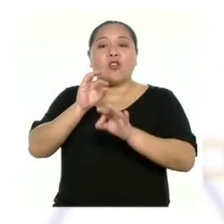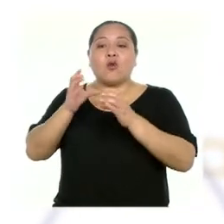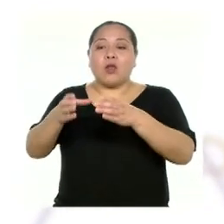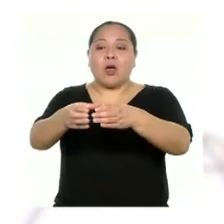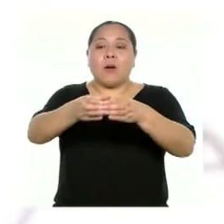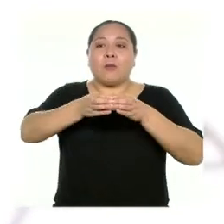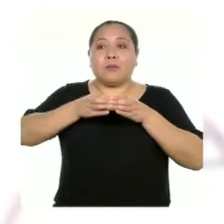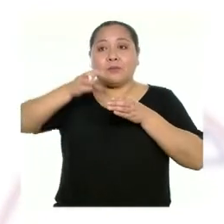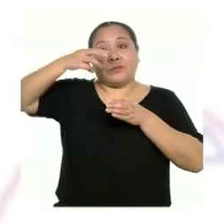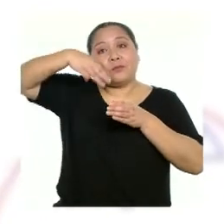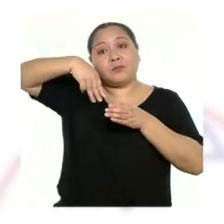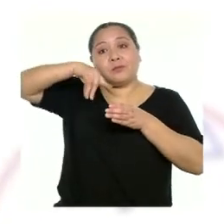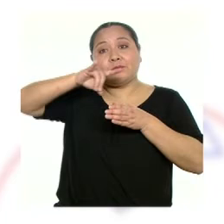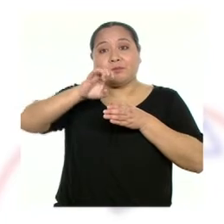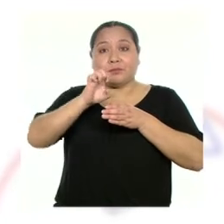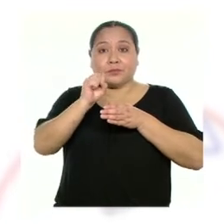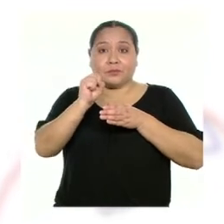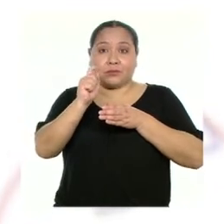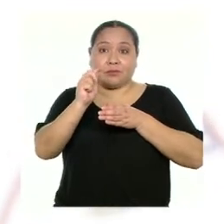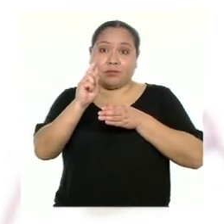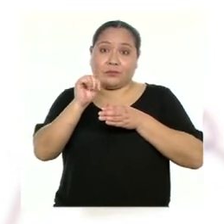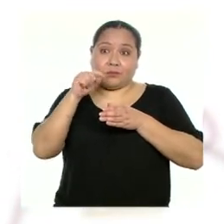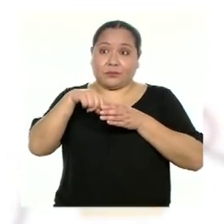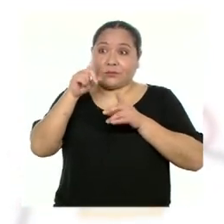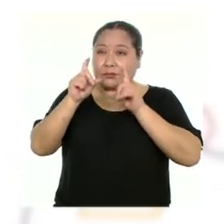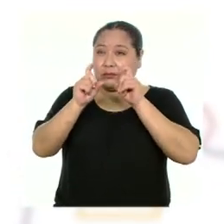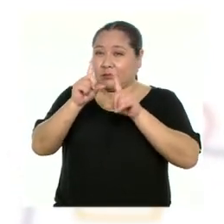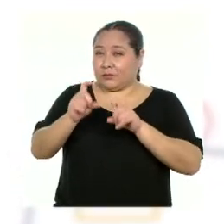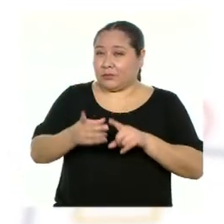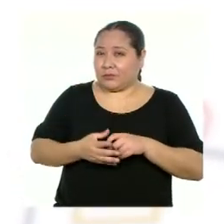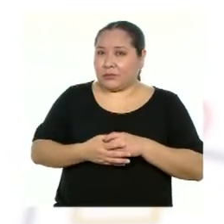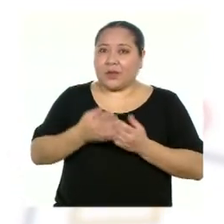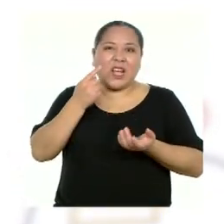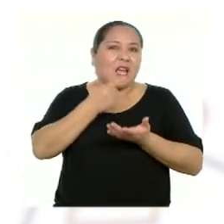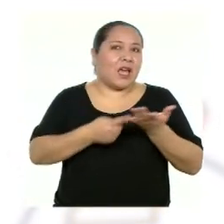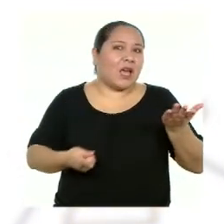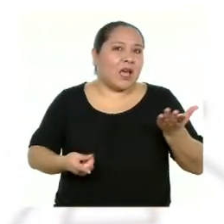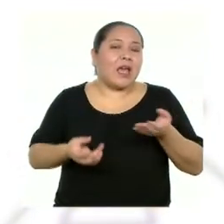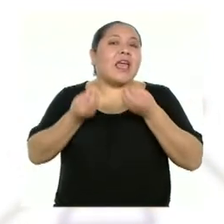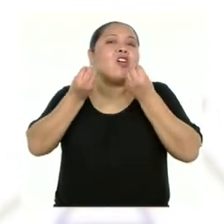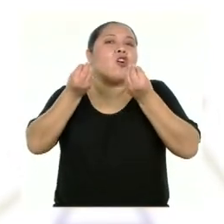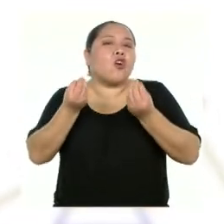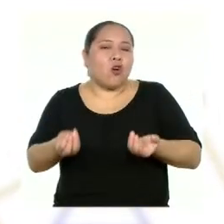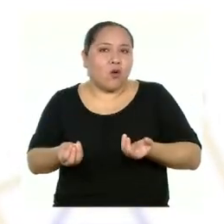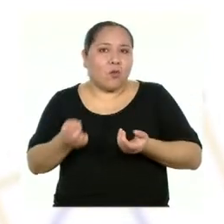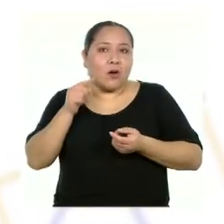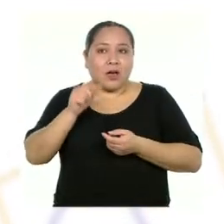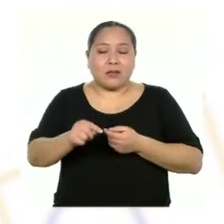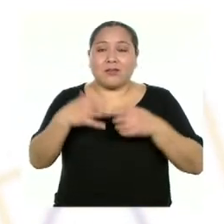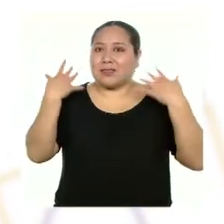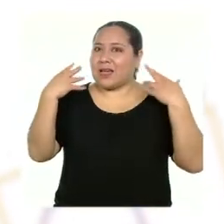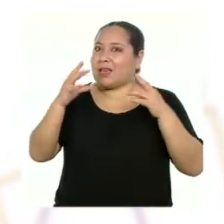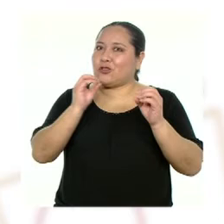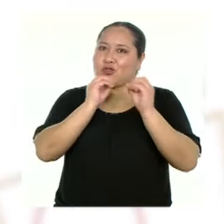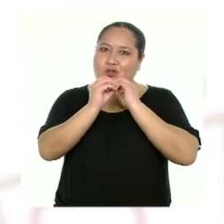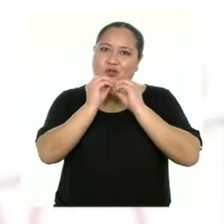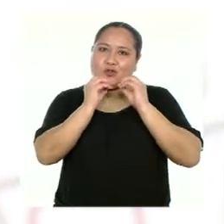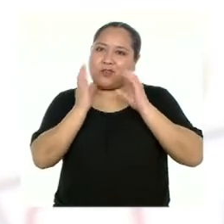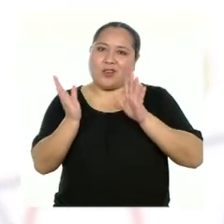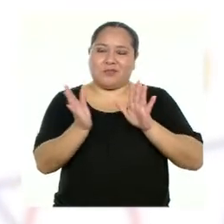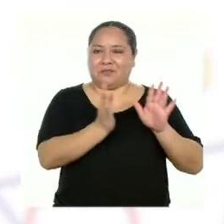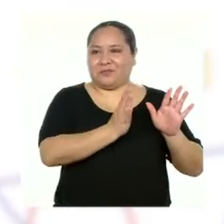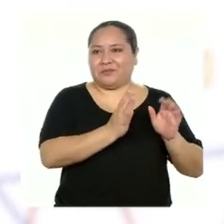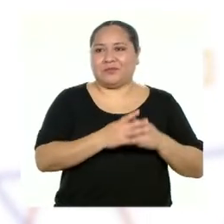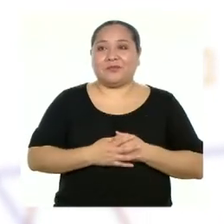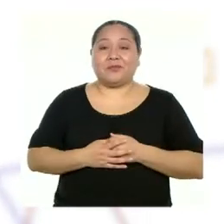para realizar una encuesta. Nuestro qué y cómo estaban resueltos.